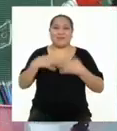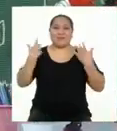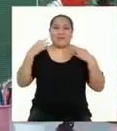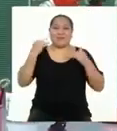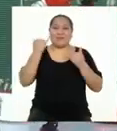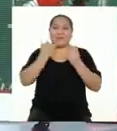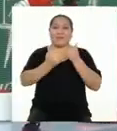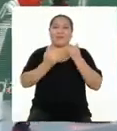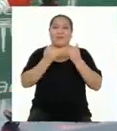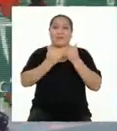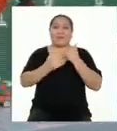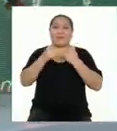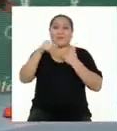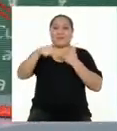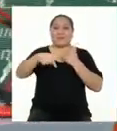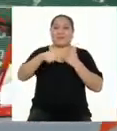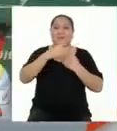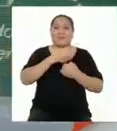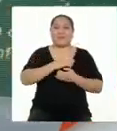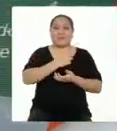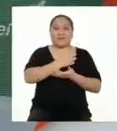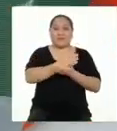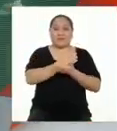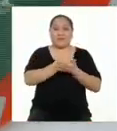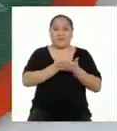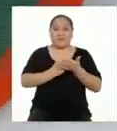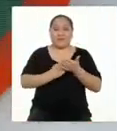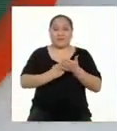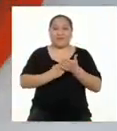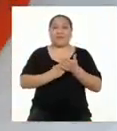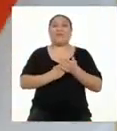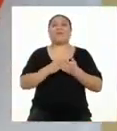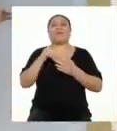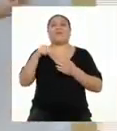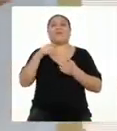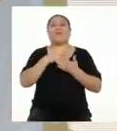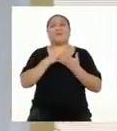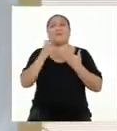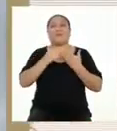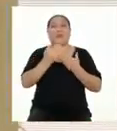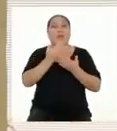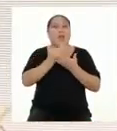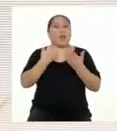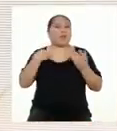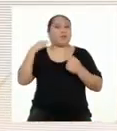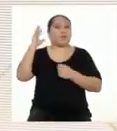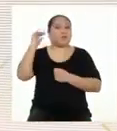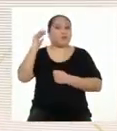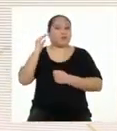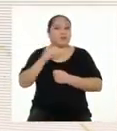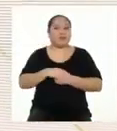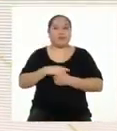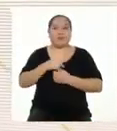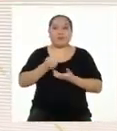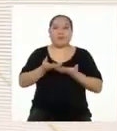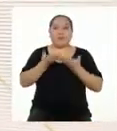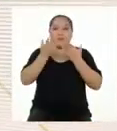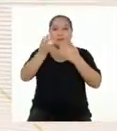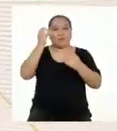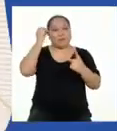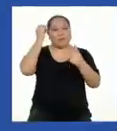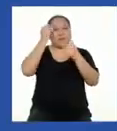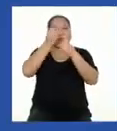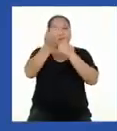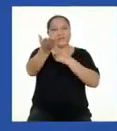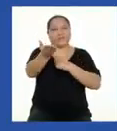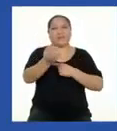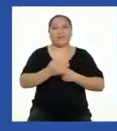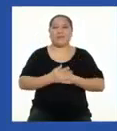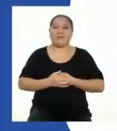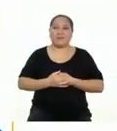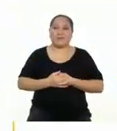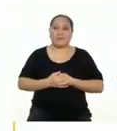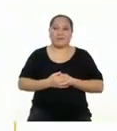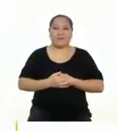Hemos llegado a la parte final del programa y como siempre, antes de despedirnos, les dejamos un